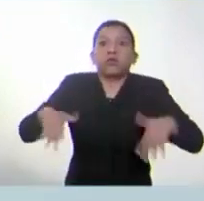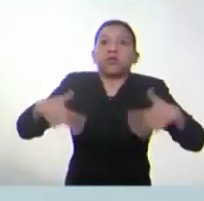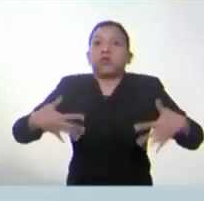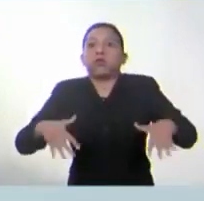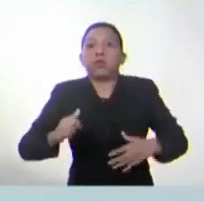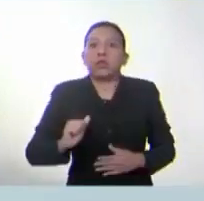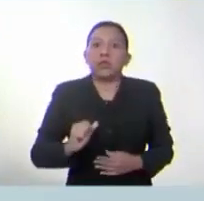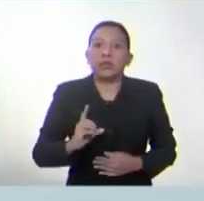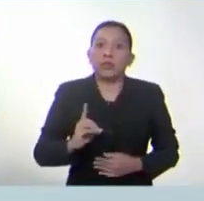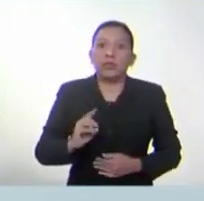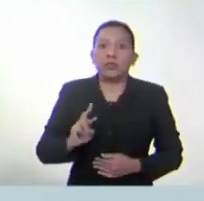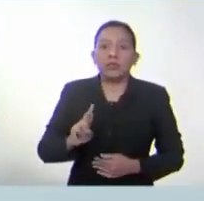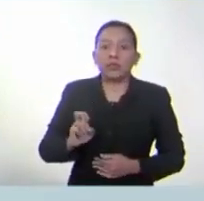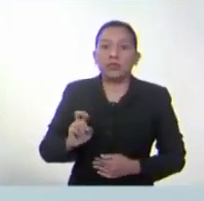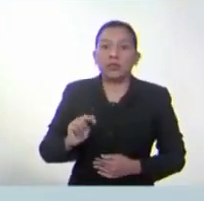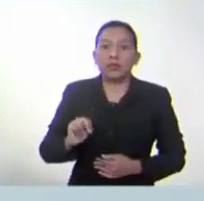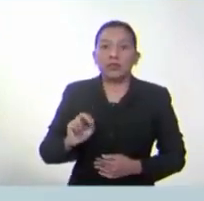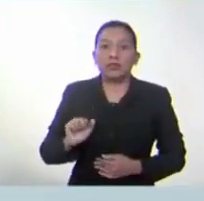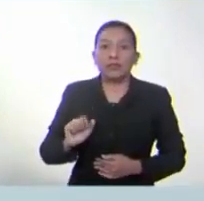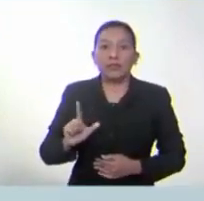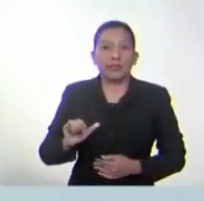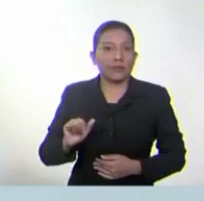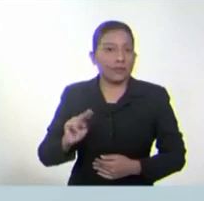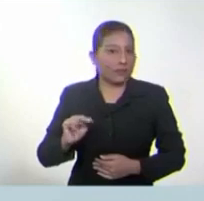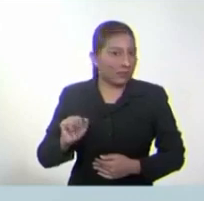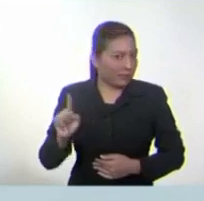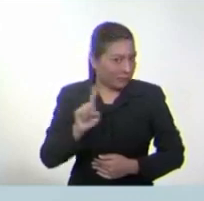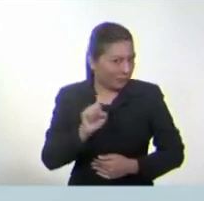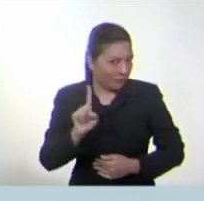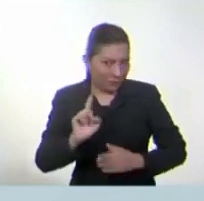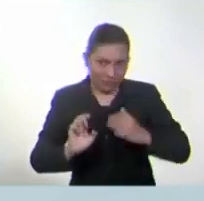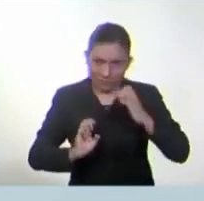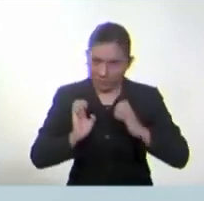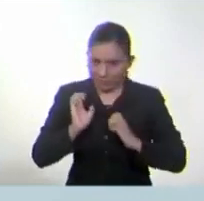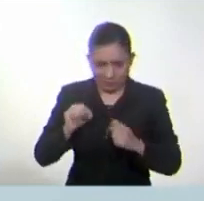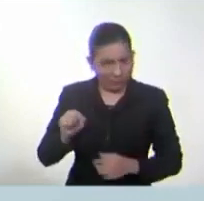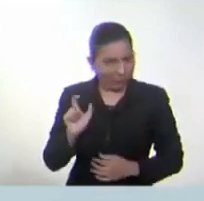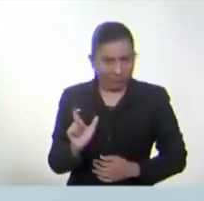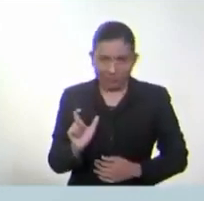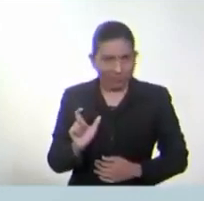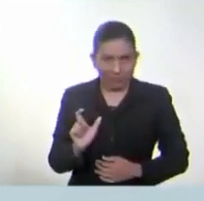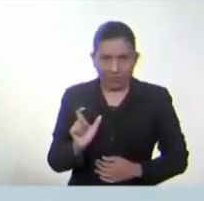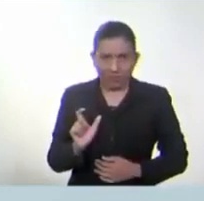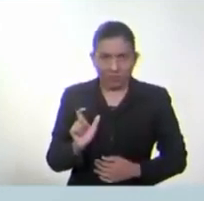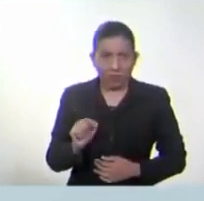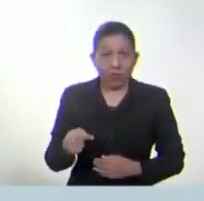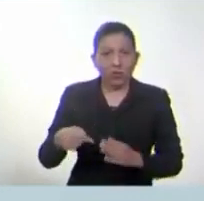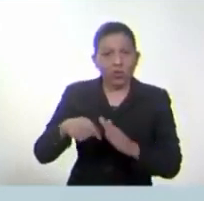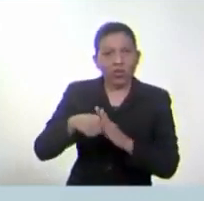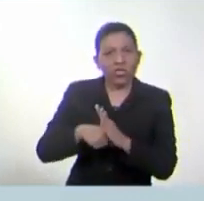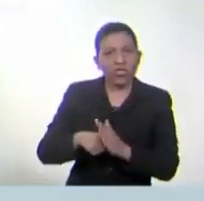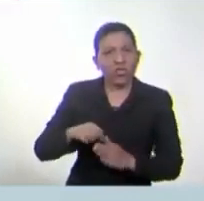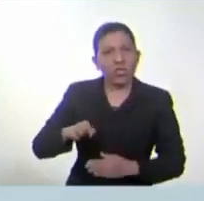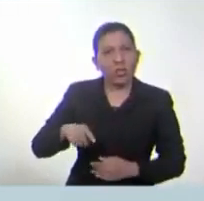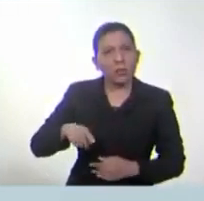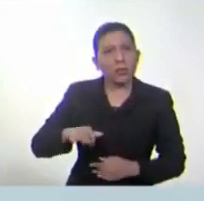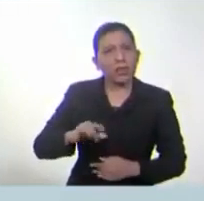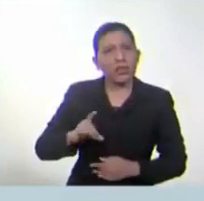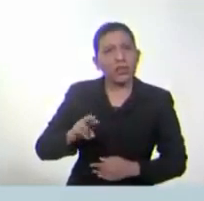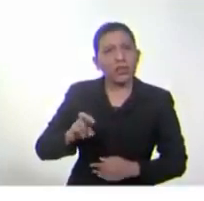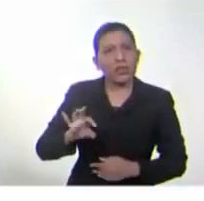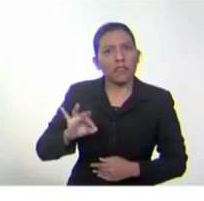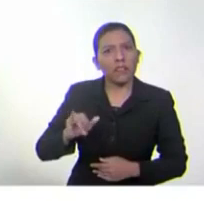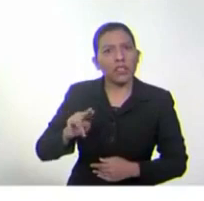adrenalina no es una emoción. Es una sustancia también llamada epinefrina, que funciona como neurotransmisor y